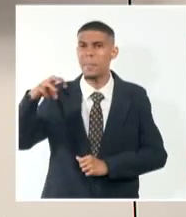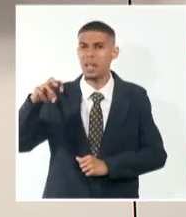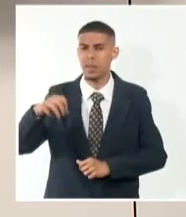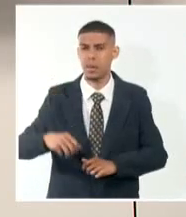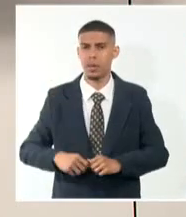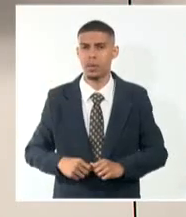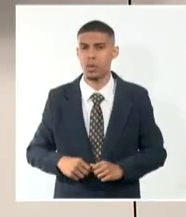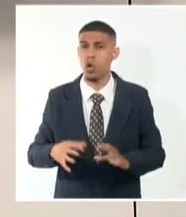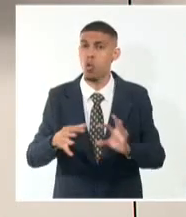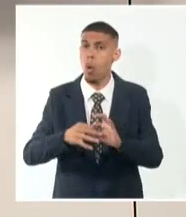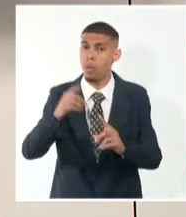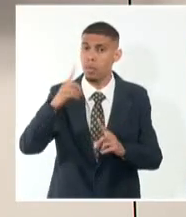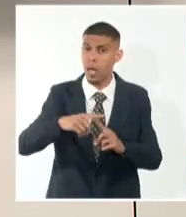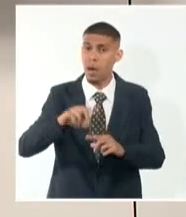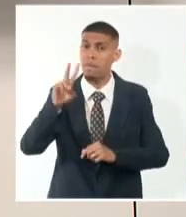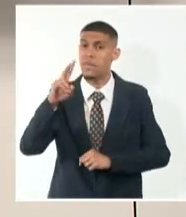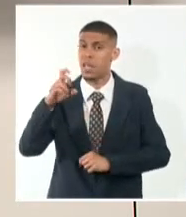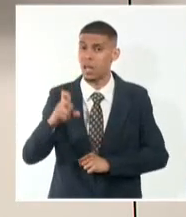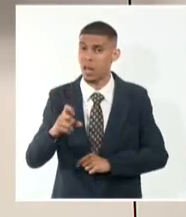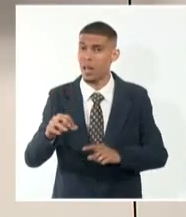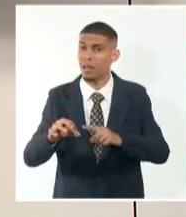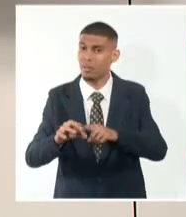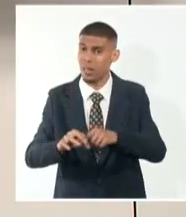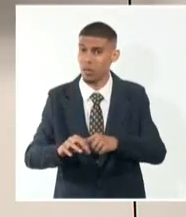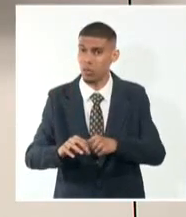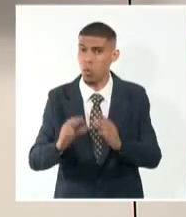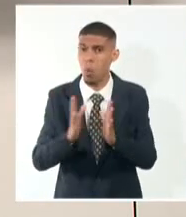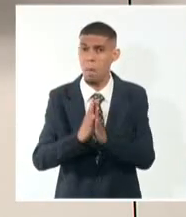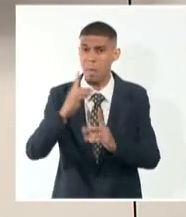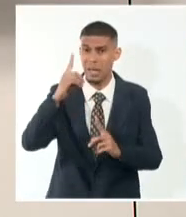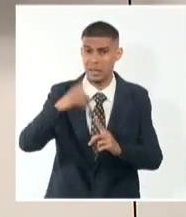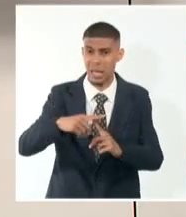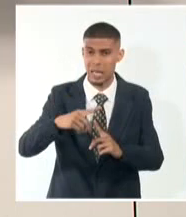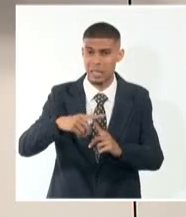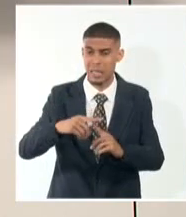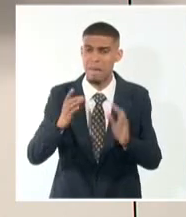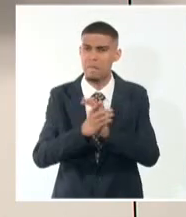duelos Guantánamo-Villa Clara, Isla de la Juventud, Matanzas-Mayabeque,